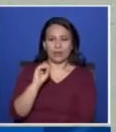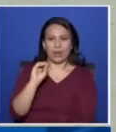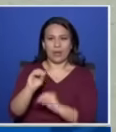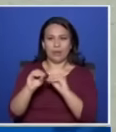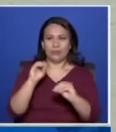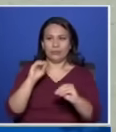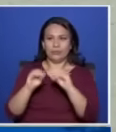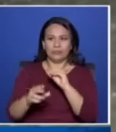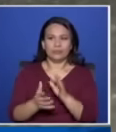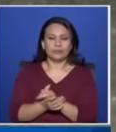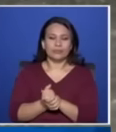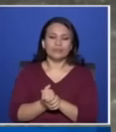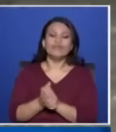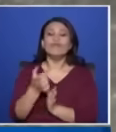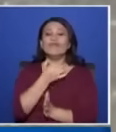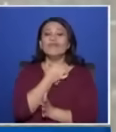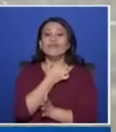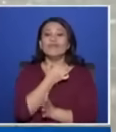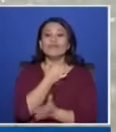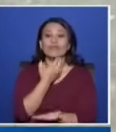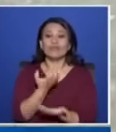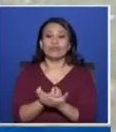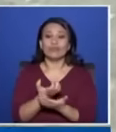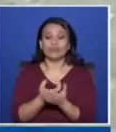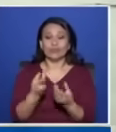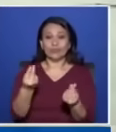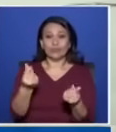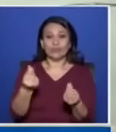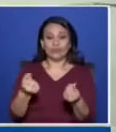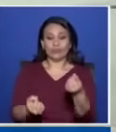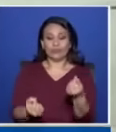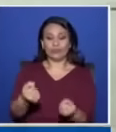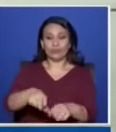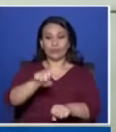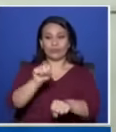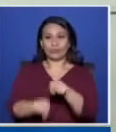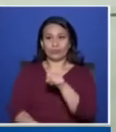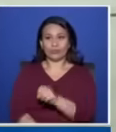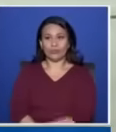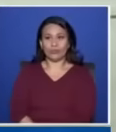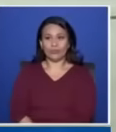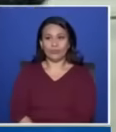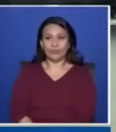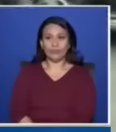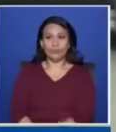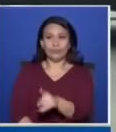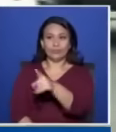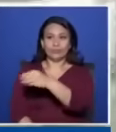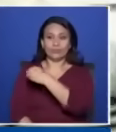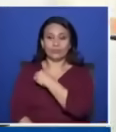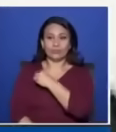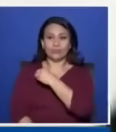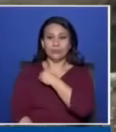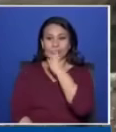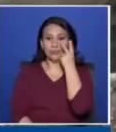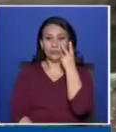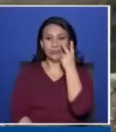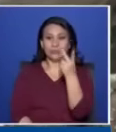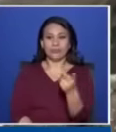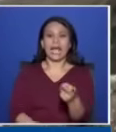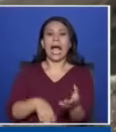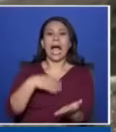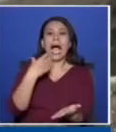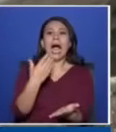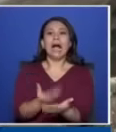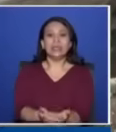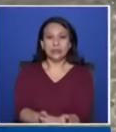señalaban que esto ocasionaba daños en la estructura de sus vehículos. Hubo alguien que nos indicó que hasta observó un